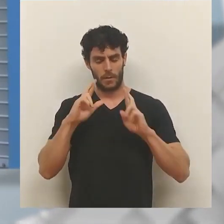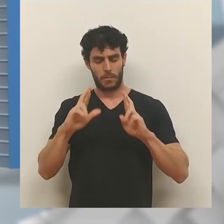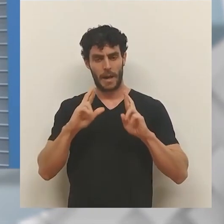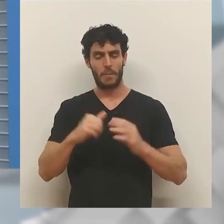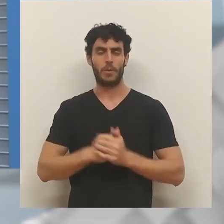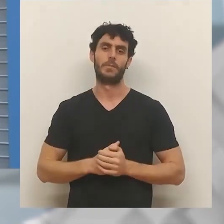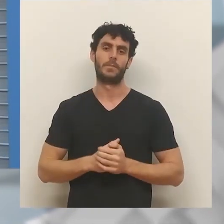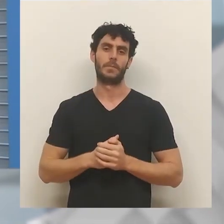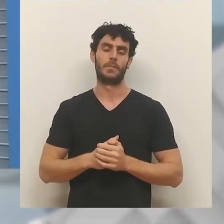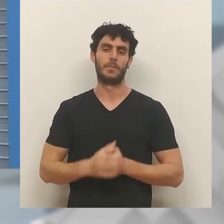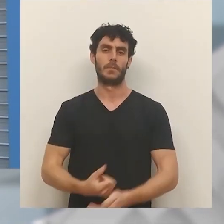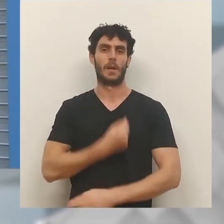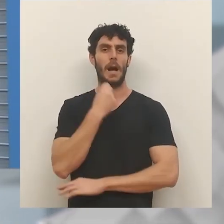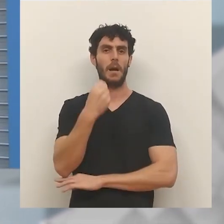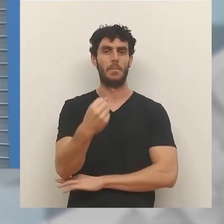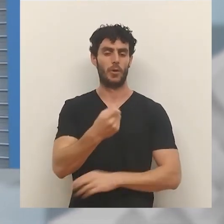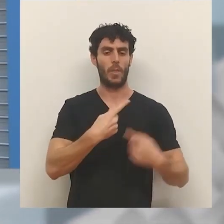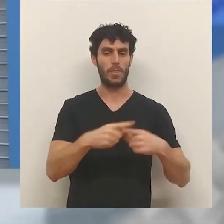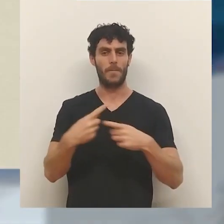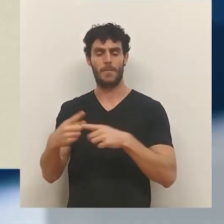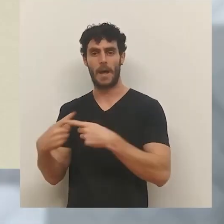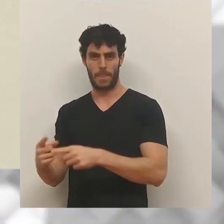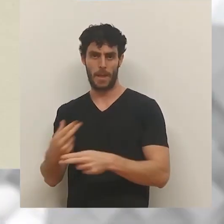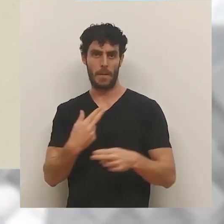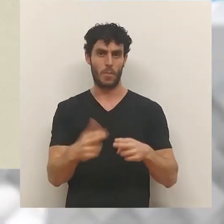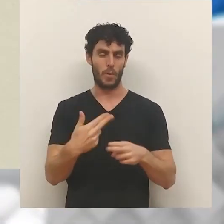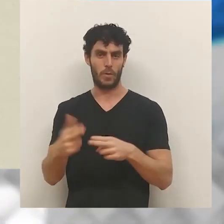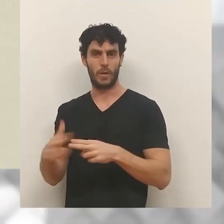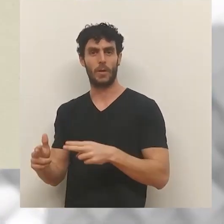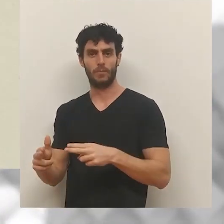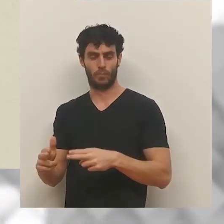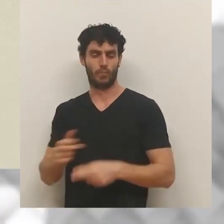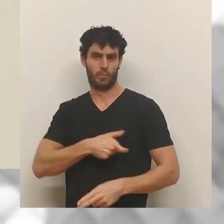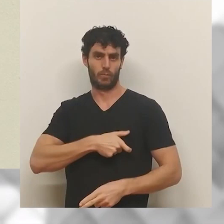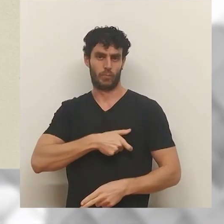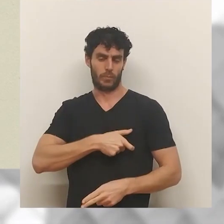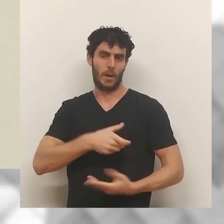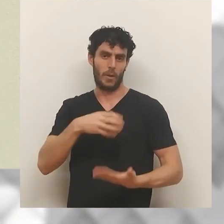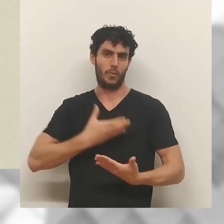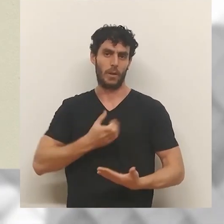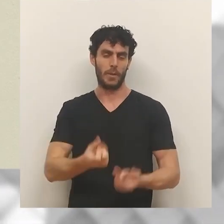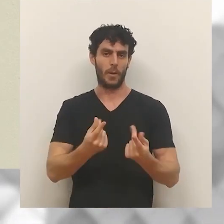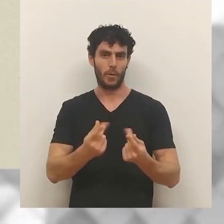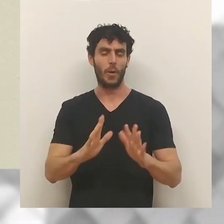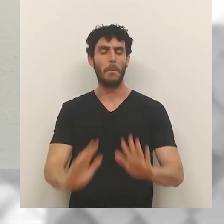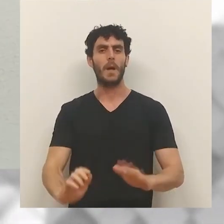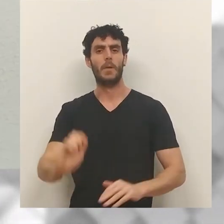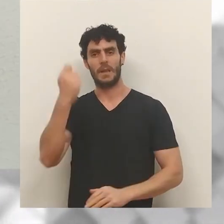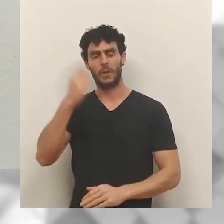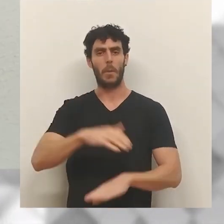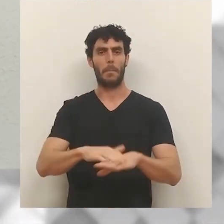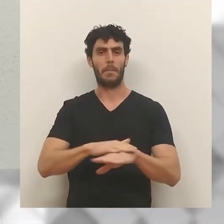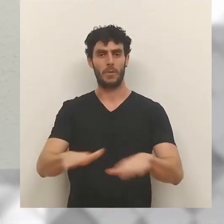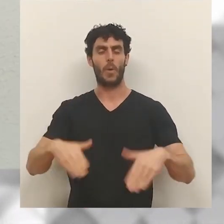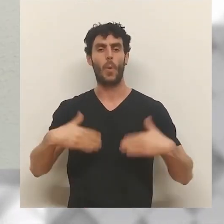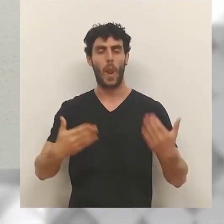nuevo modelo en el que esperemos contar con el apoyo de diferentes fuerzas políticas en el Ayuntamiento de Logroño, ese es nuestro deseo.